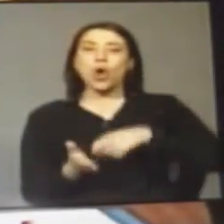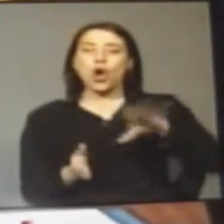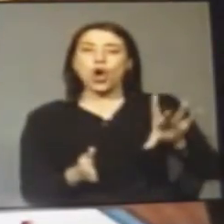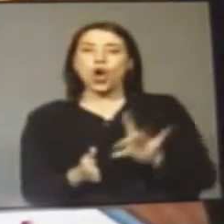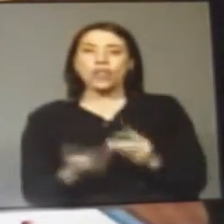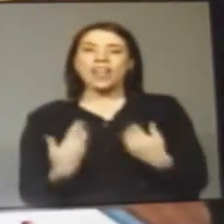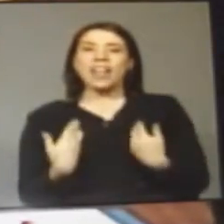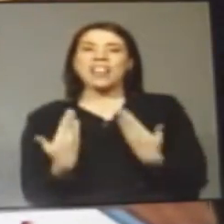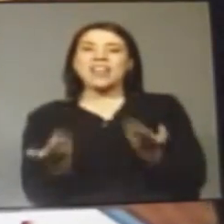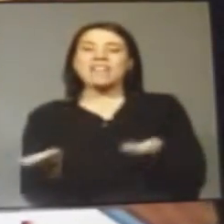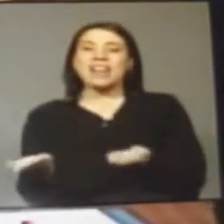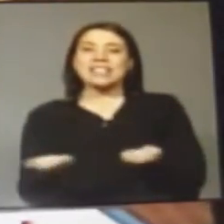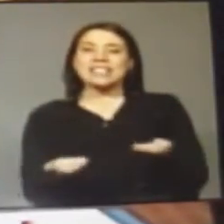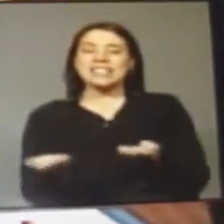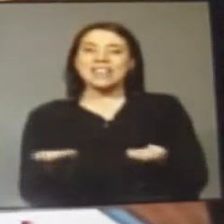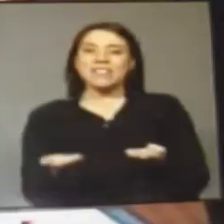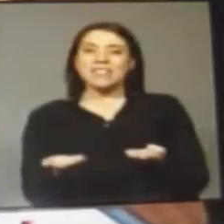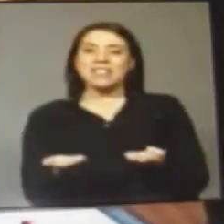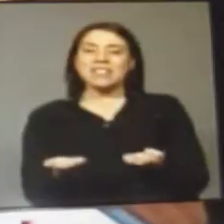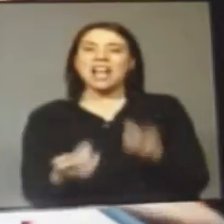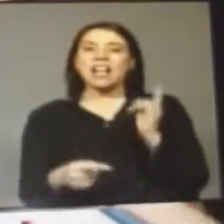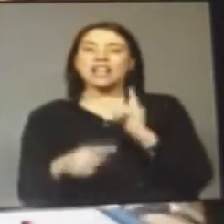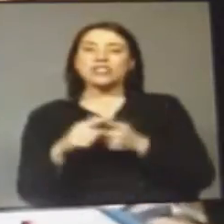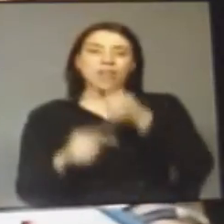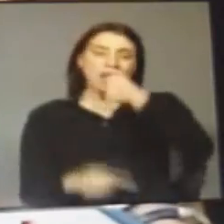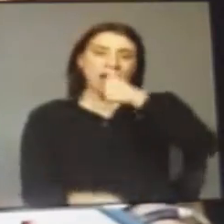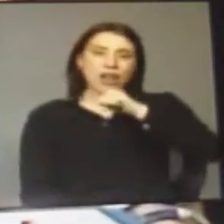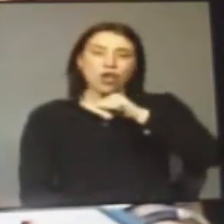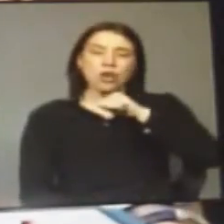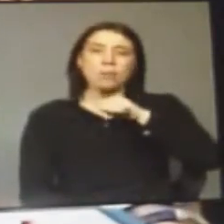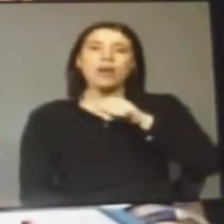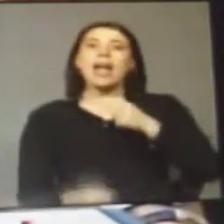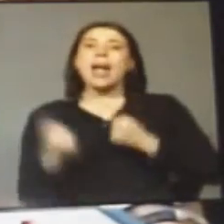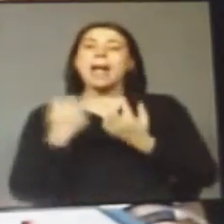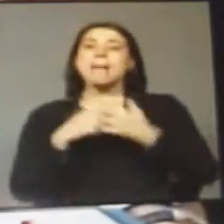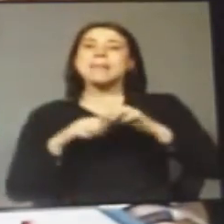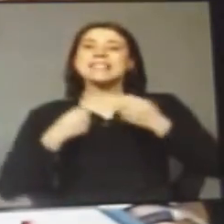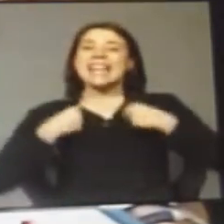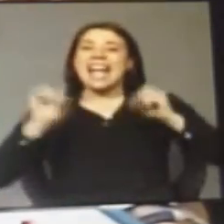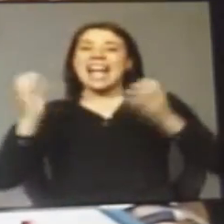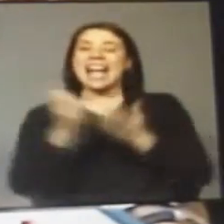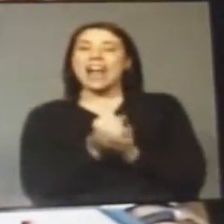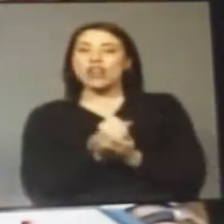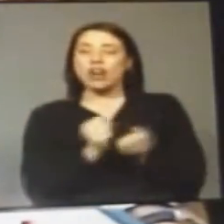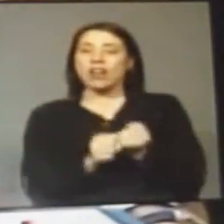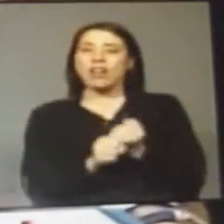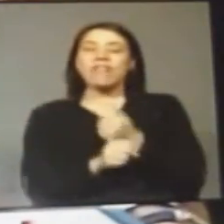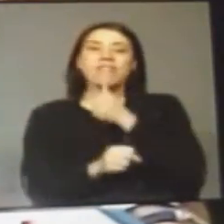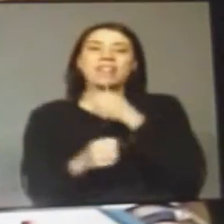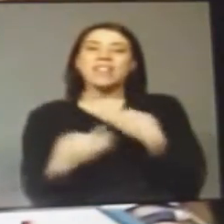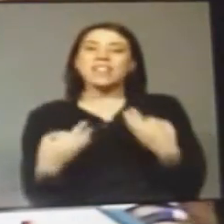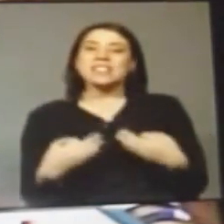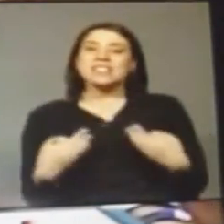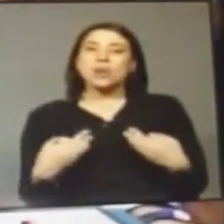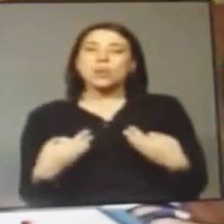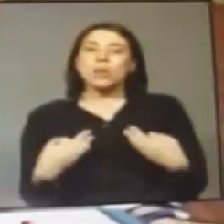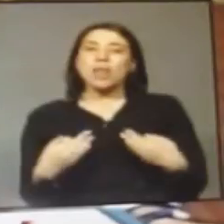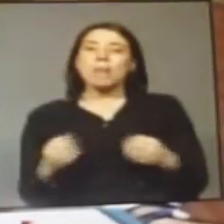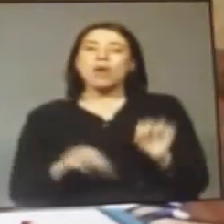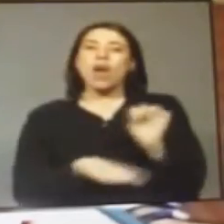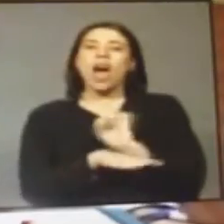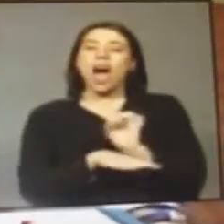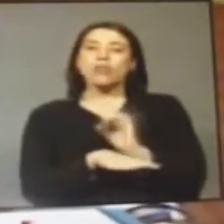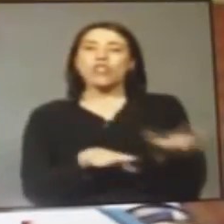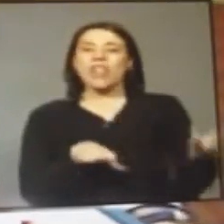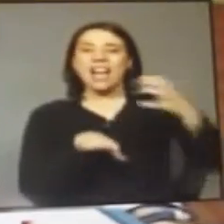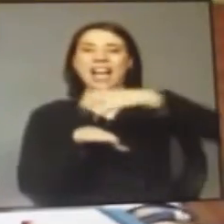que le prestaban servicios a Dragado Sociedad Anónima, la empresa que se adjudicó esta obra, y la falta de seguridad por parte de los vehículos